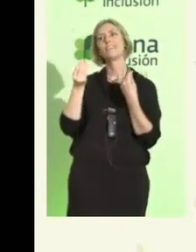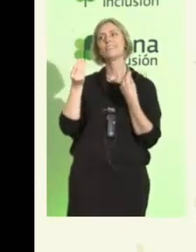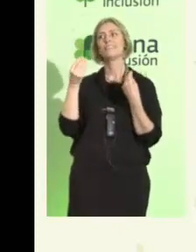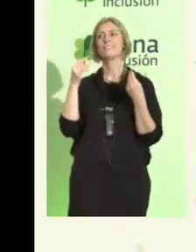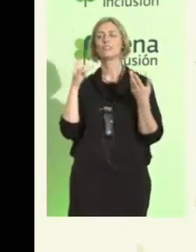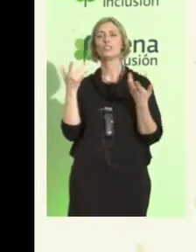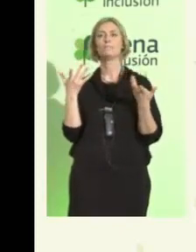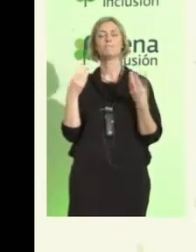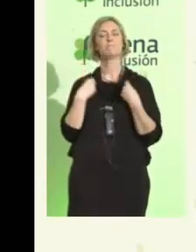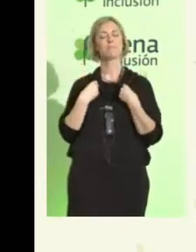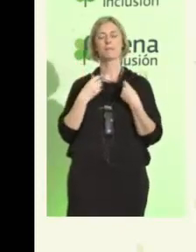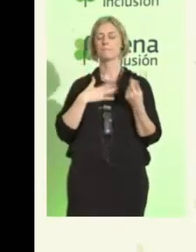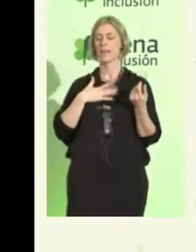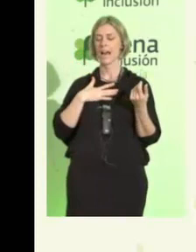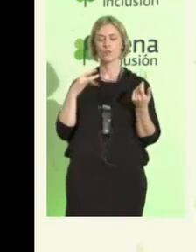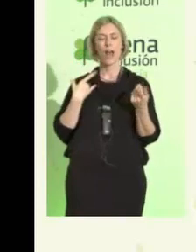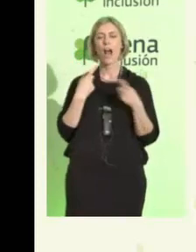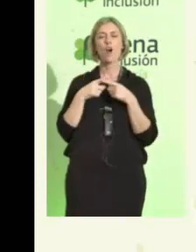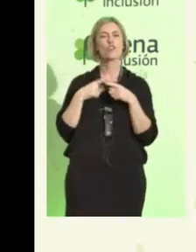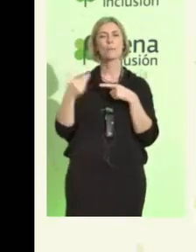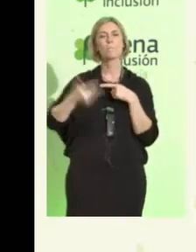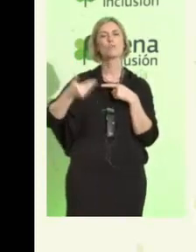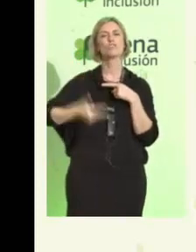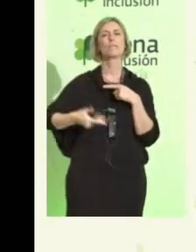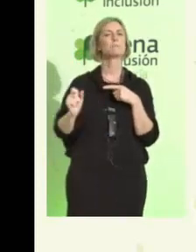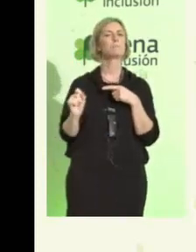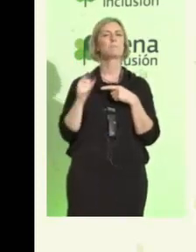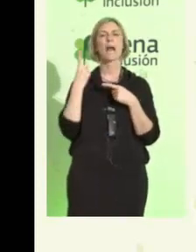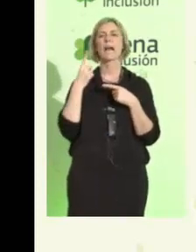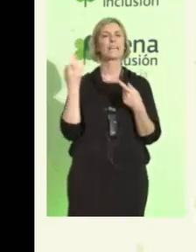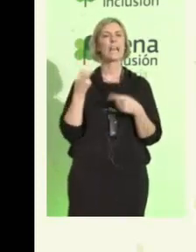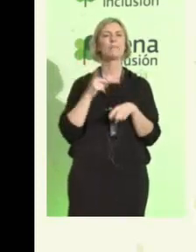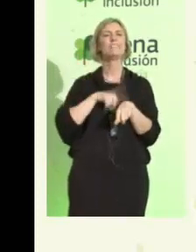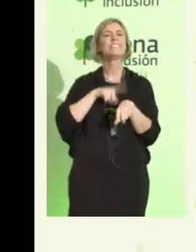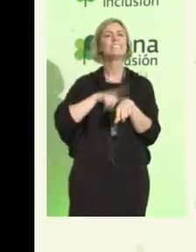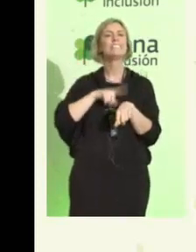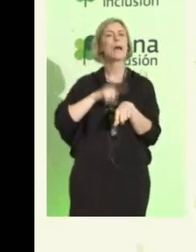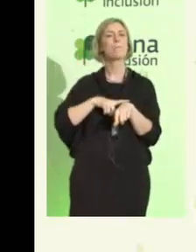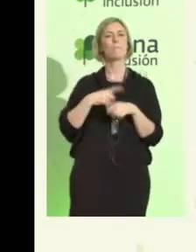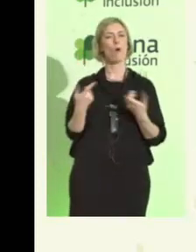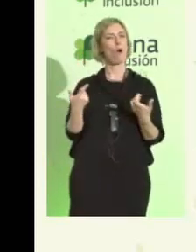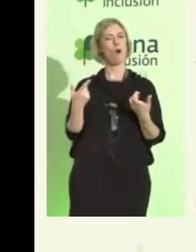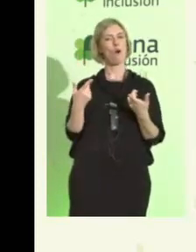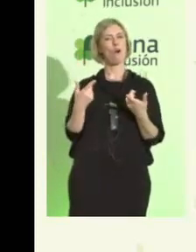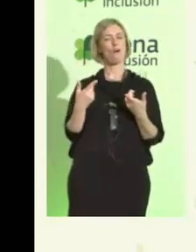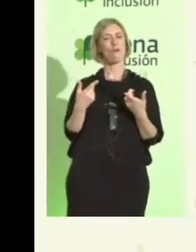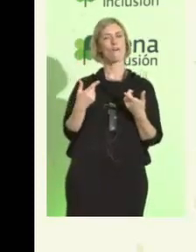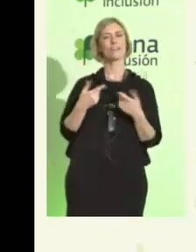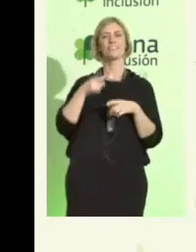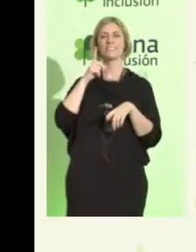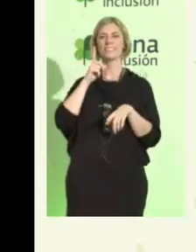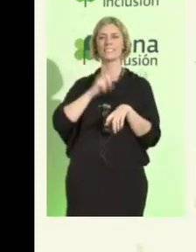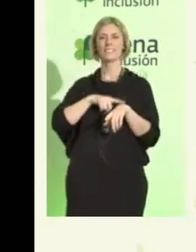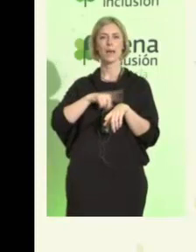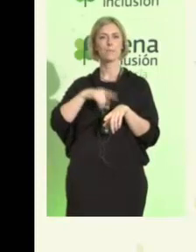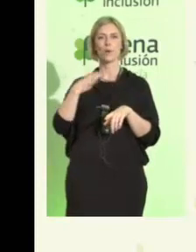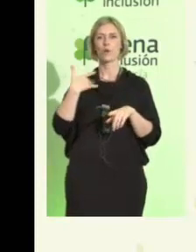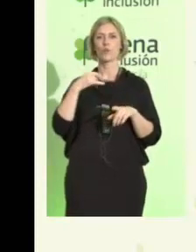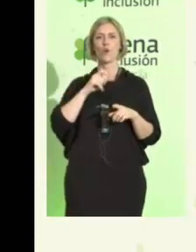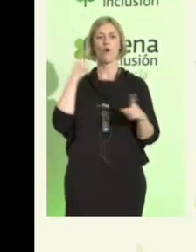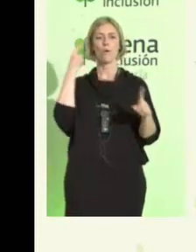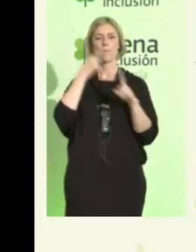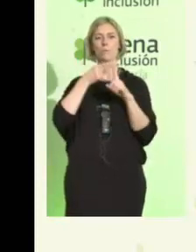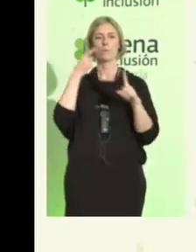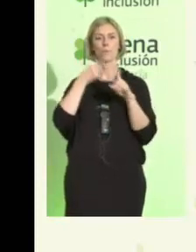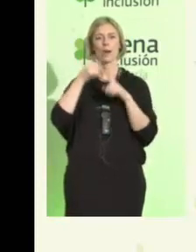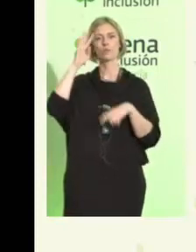y las cosas que me van a importar es el tiempo. Es el tiempo, son los momentos en los que yo seguí mis sueños y mis pasiones, cuando supuso